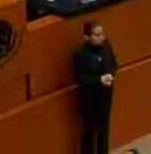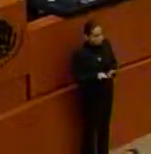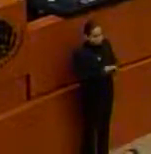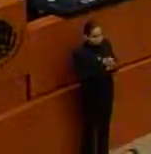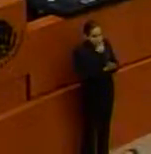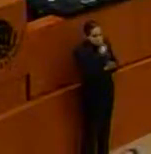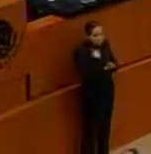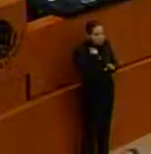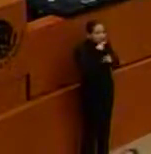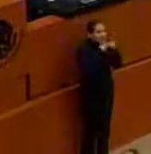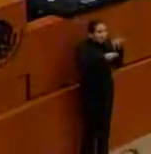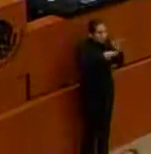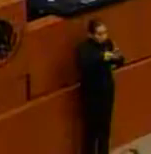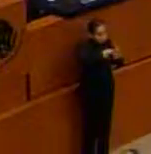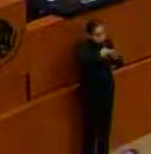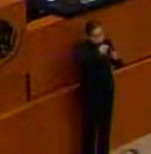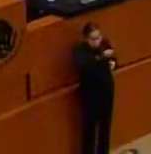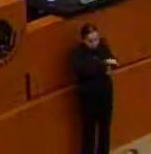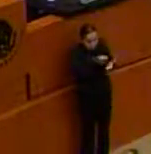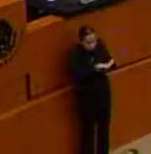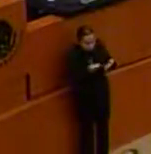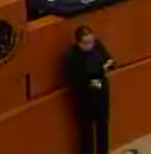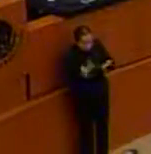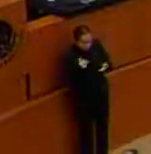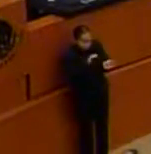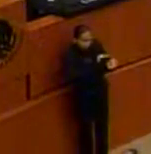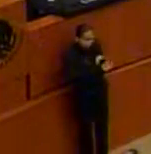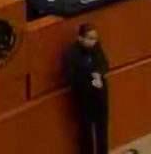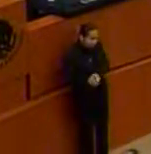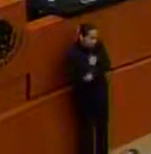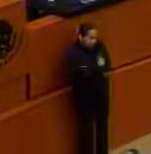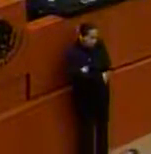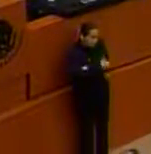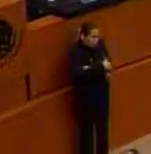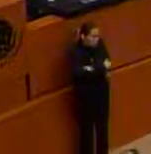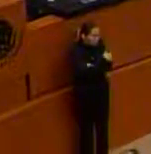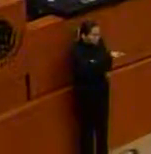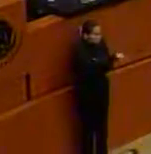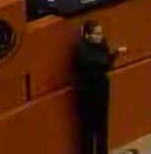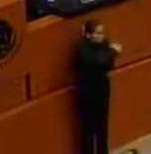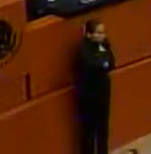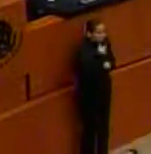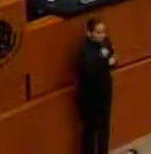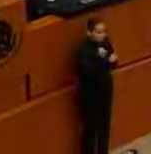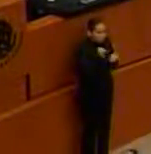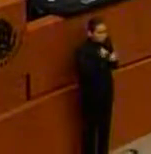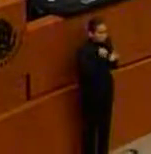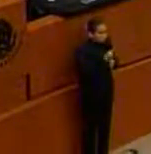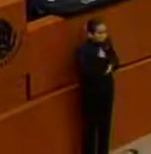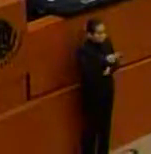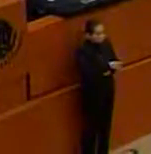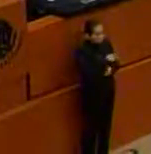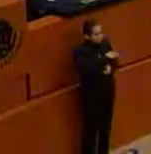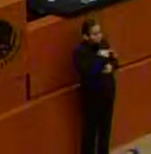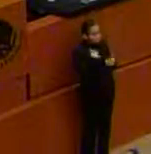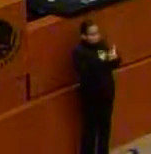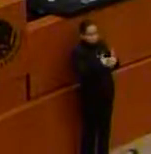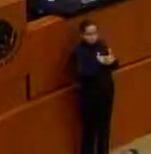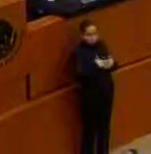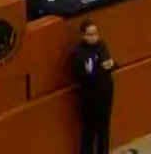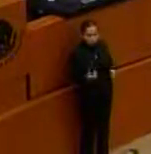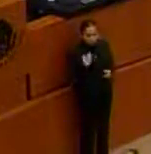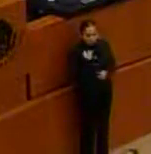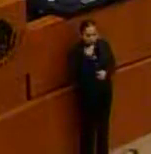Y concretamente se hace la referencia a que se le retire gradualmente a jueces, académicos,